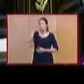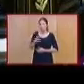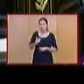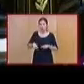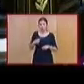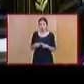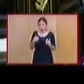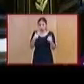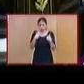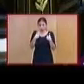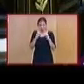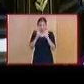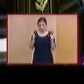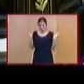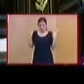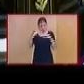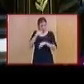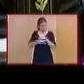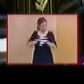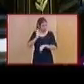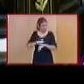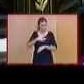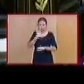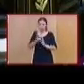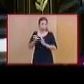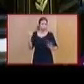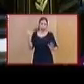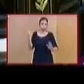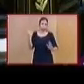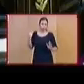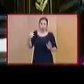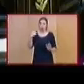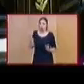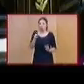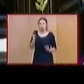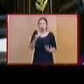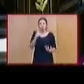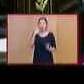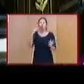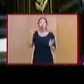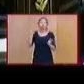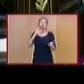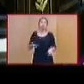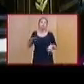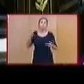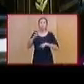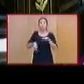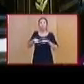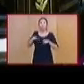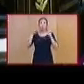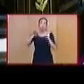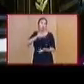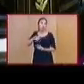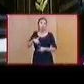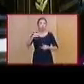claro que pueda cumplir. No estoy dispuesto a venderme por un telediario o por un titular de